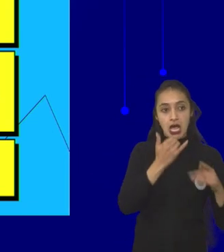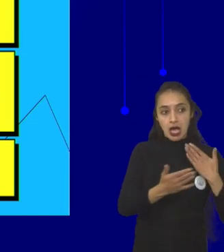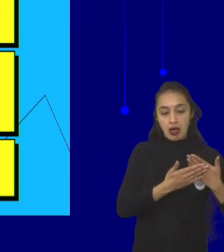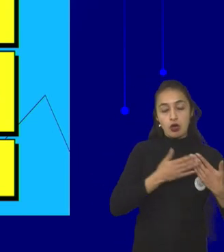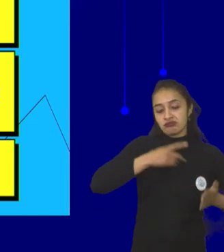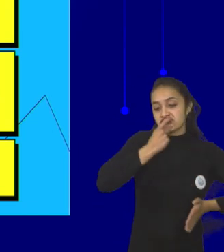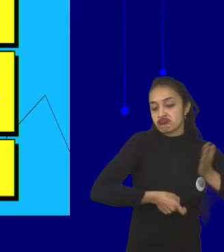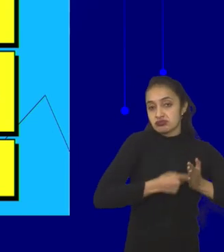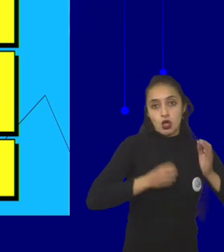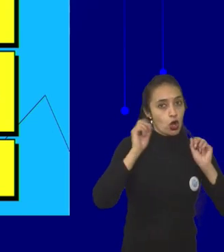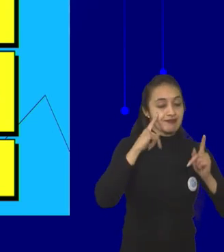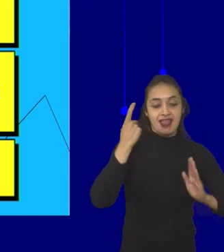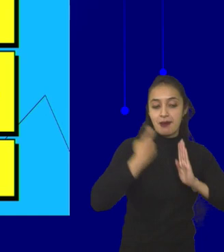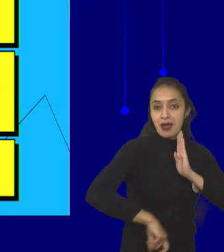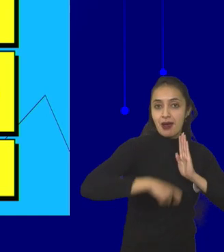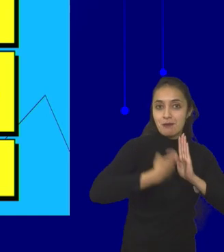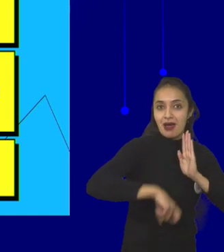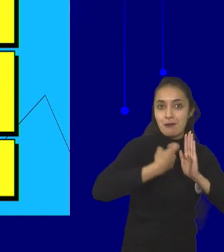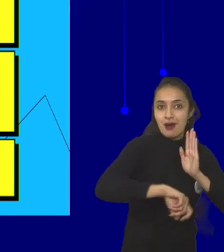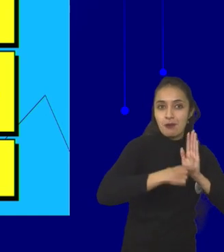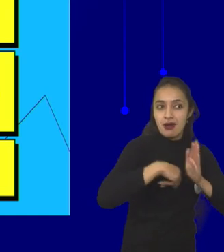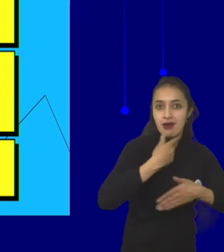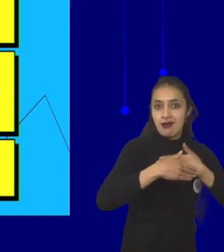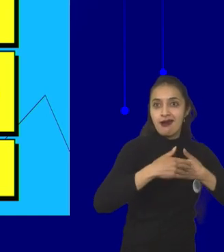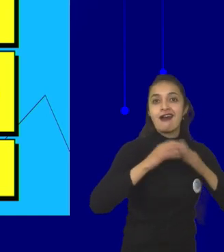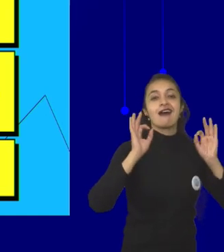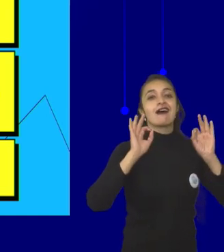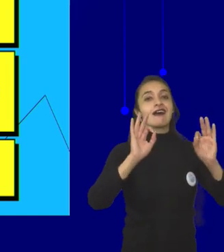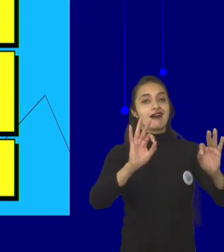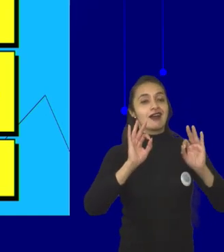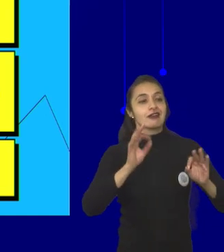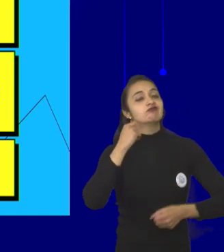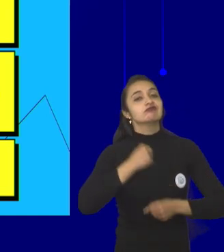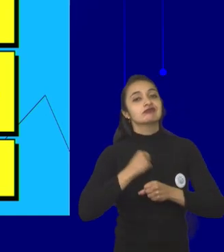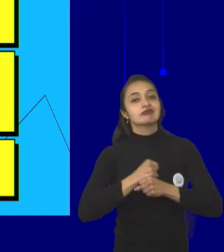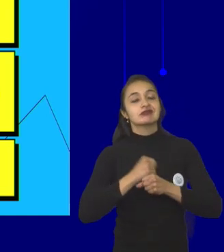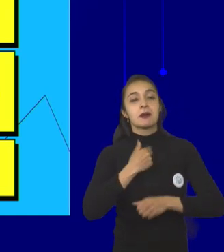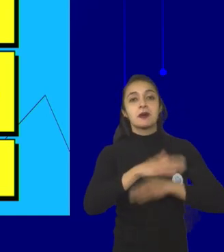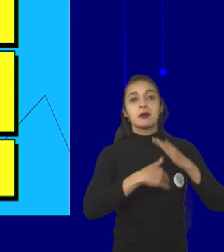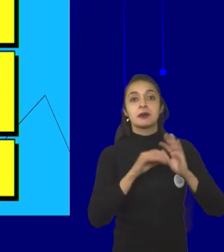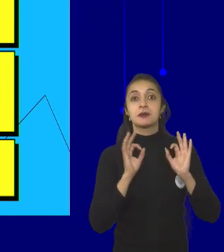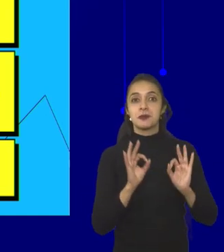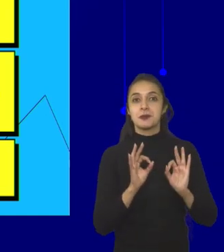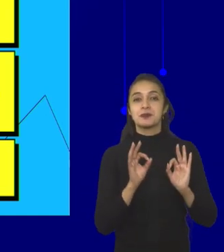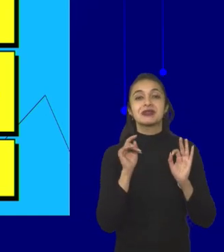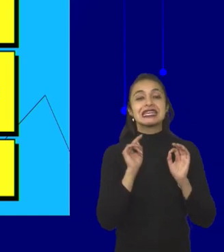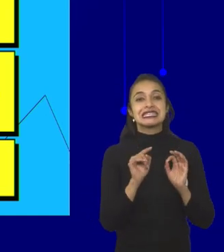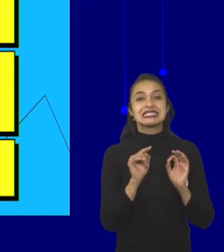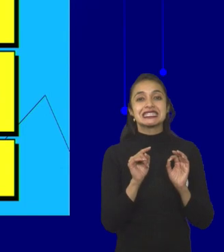correctiva. Ok, acción correctiva, pero ¿qué nos enseña esto? Esa es la filosofía del gran